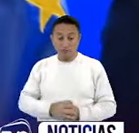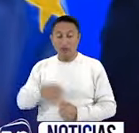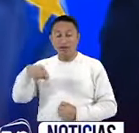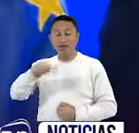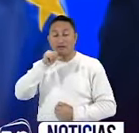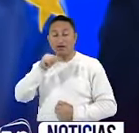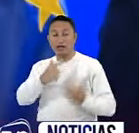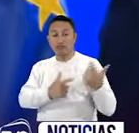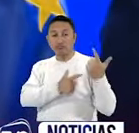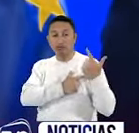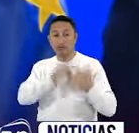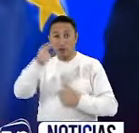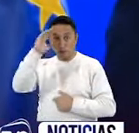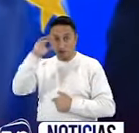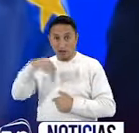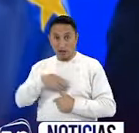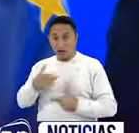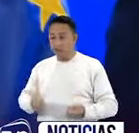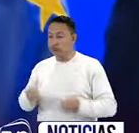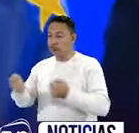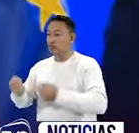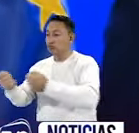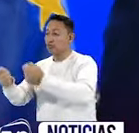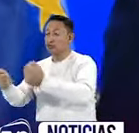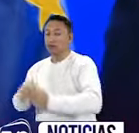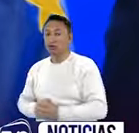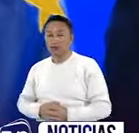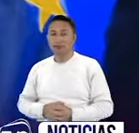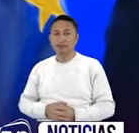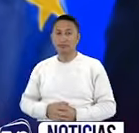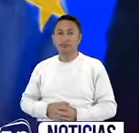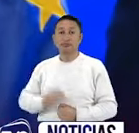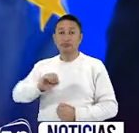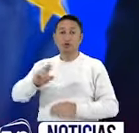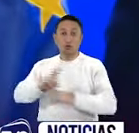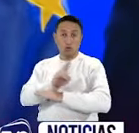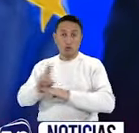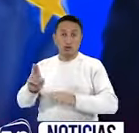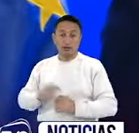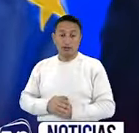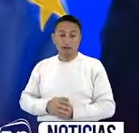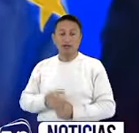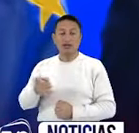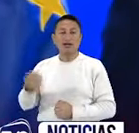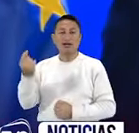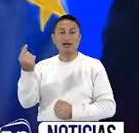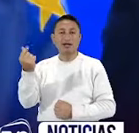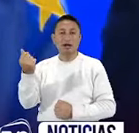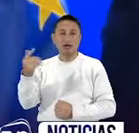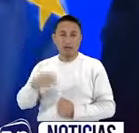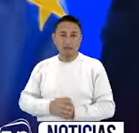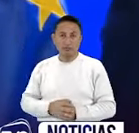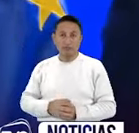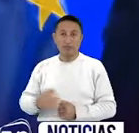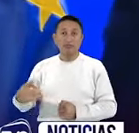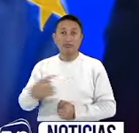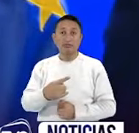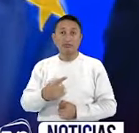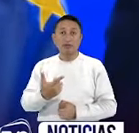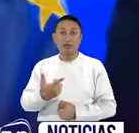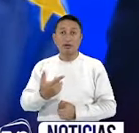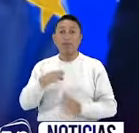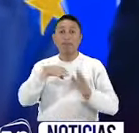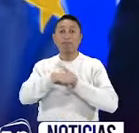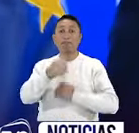a nuestra policía? Vamos a poder usar ese dinero, mucho de ello, en banca privada, nacional,